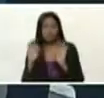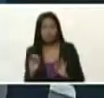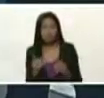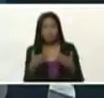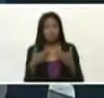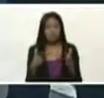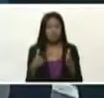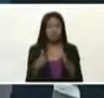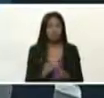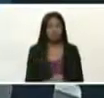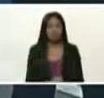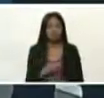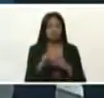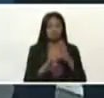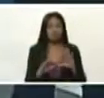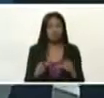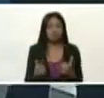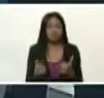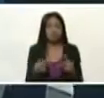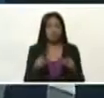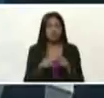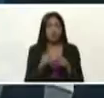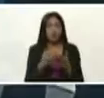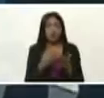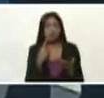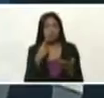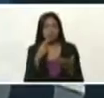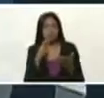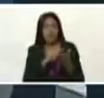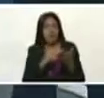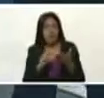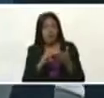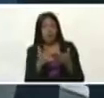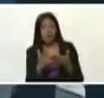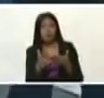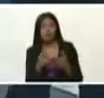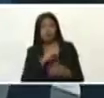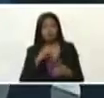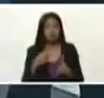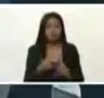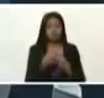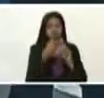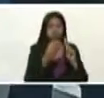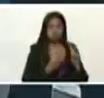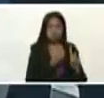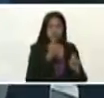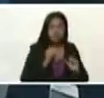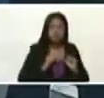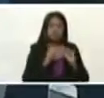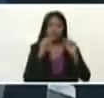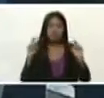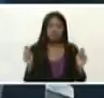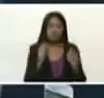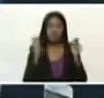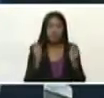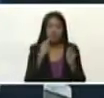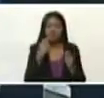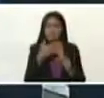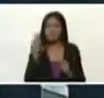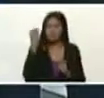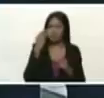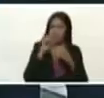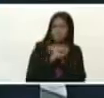permitido dar pie a lo que dice Chonky allí en el libro, el optimismo necesario para poder echar adelante algo que creían